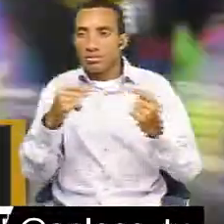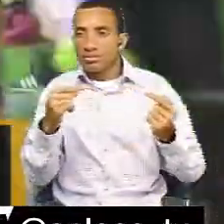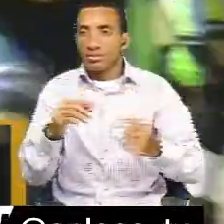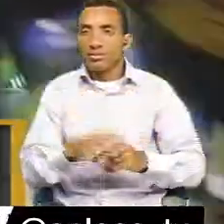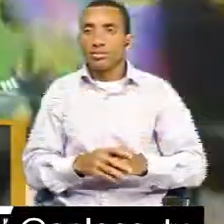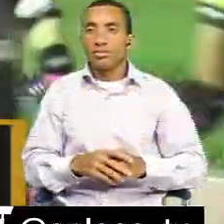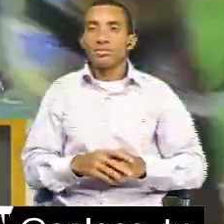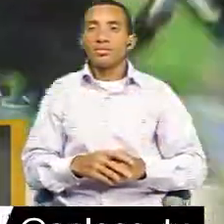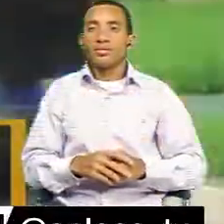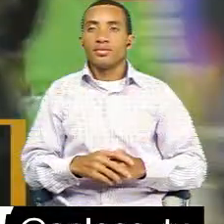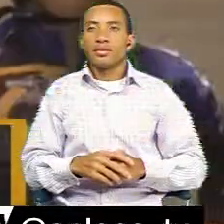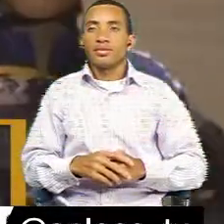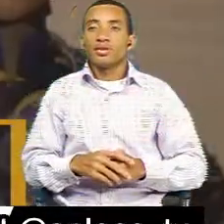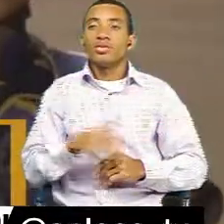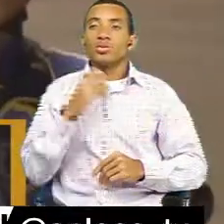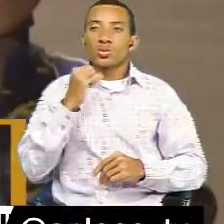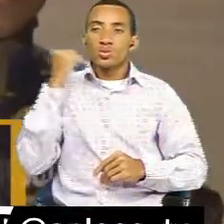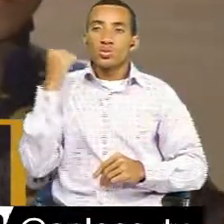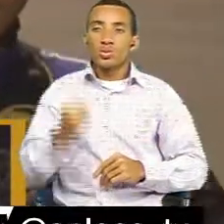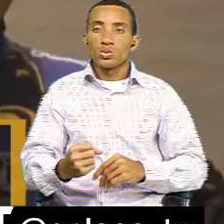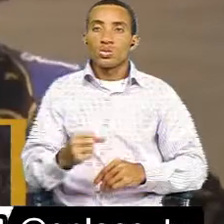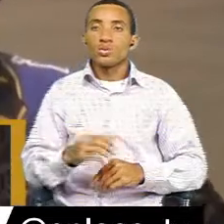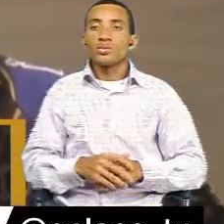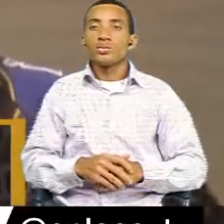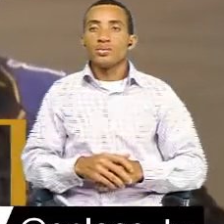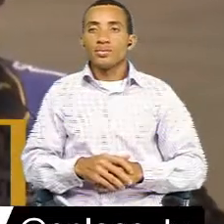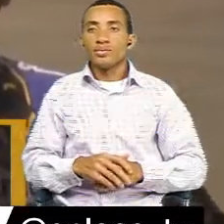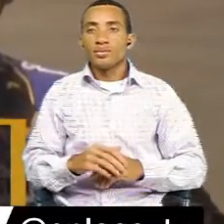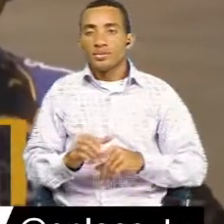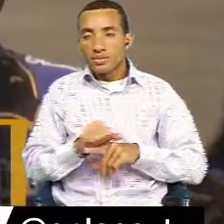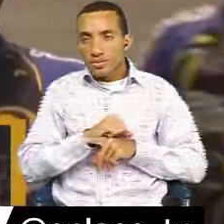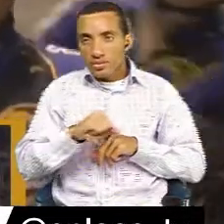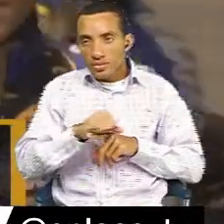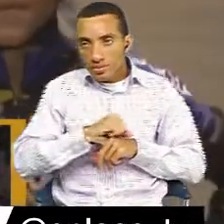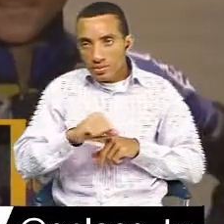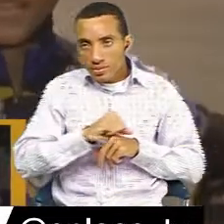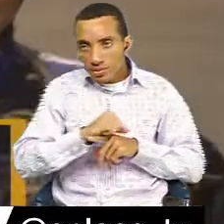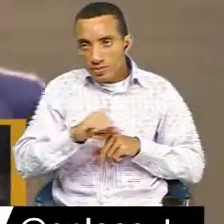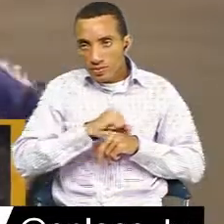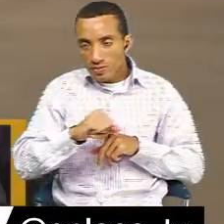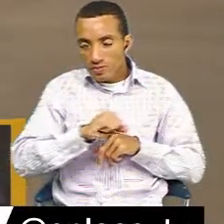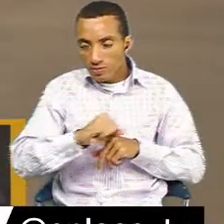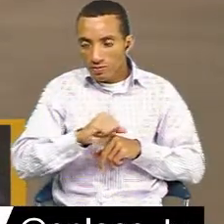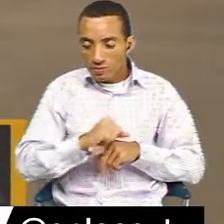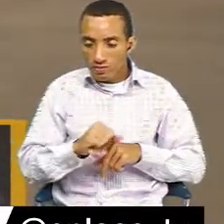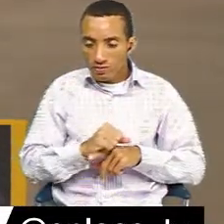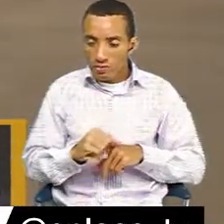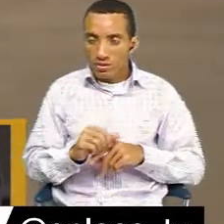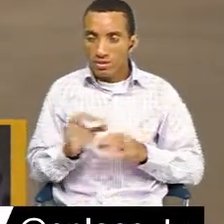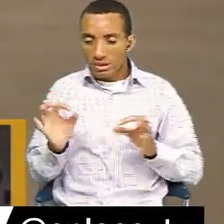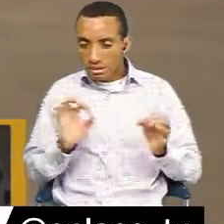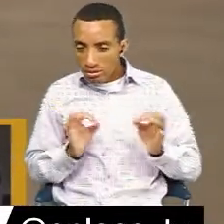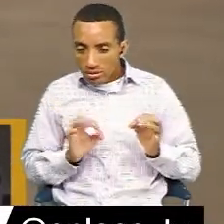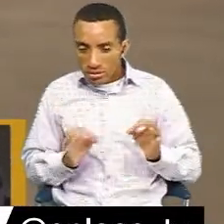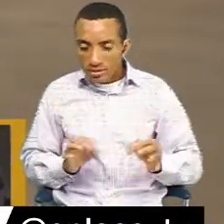temor. Duro para prepararme para el evento que viene,